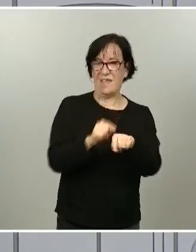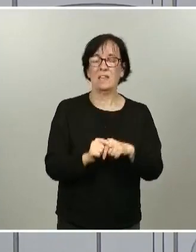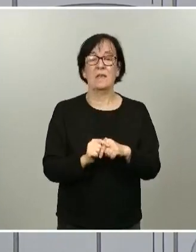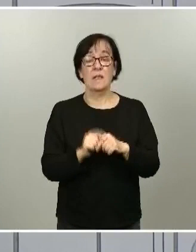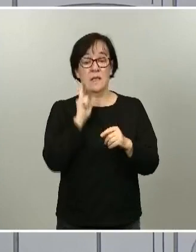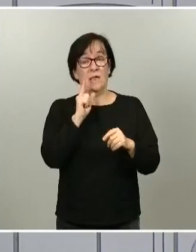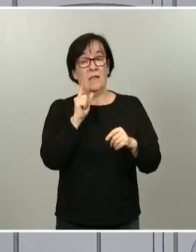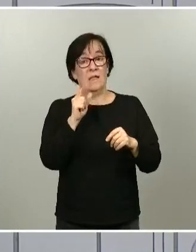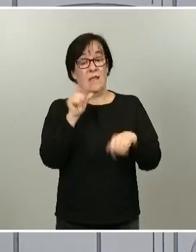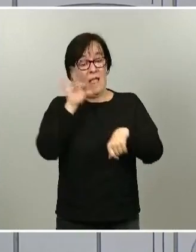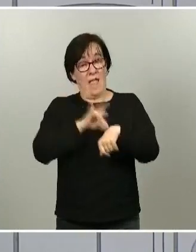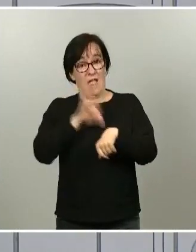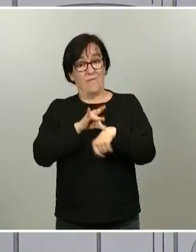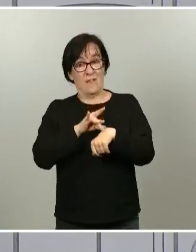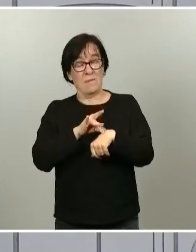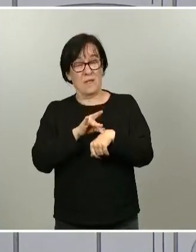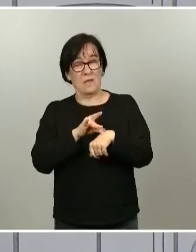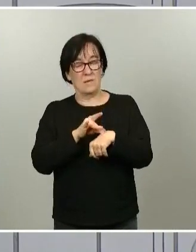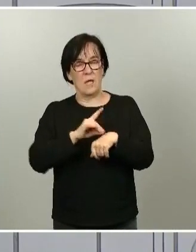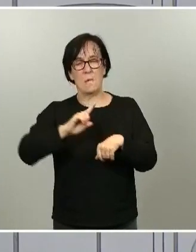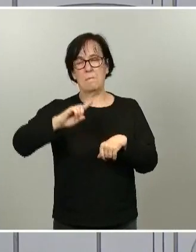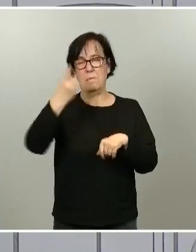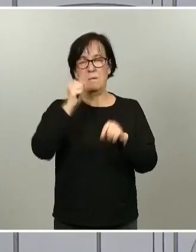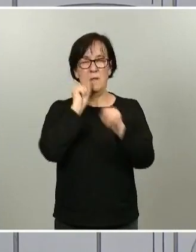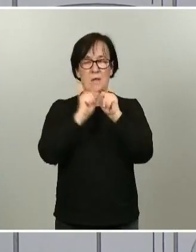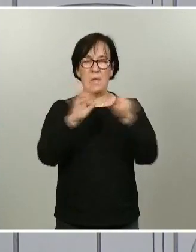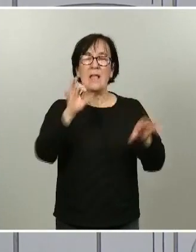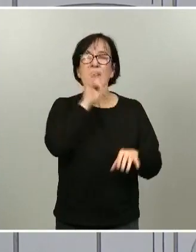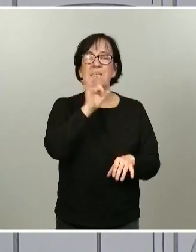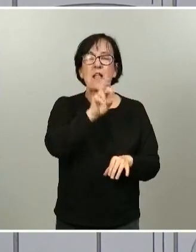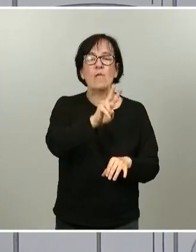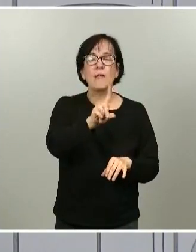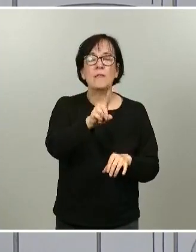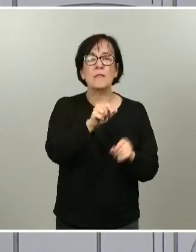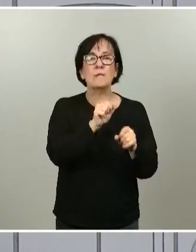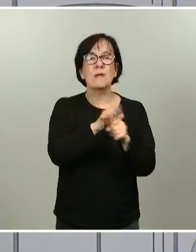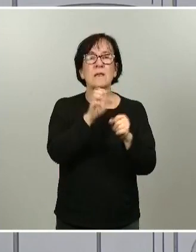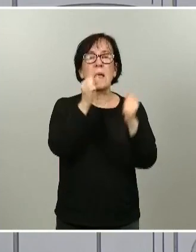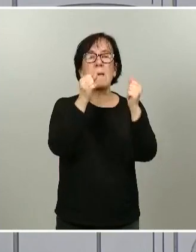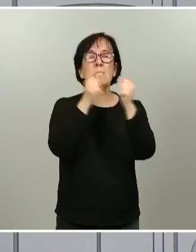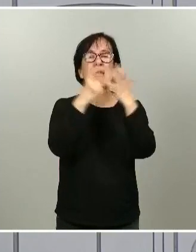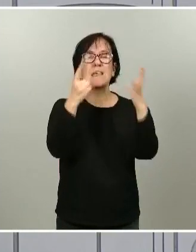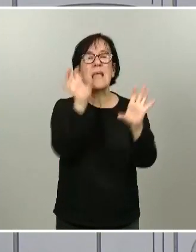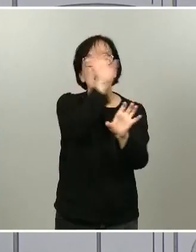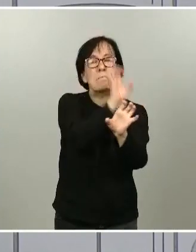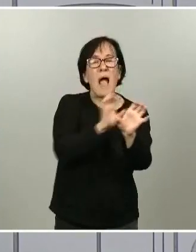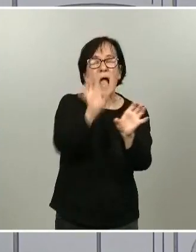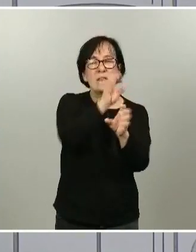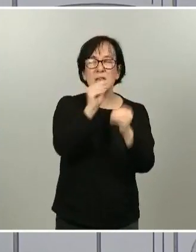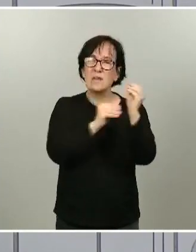enfermedad, que fue la primera pandemia del siglo XXI, afectó a 26 países y produjo, si no recuerdo